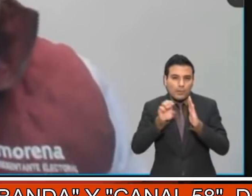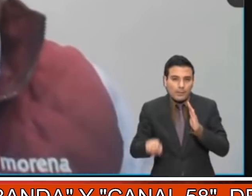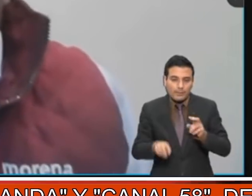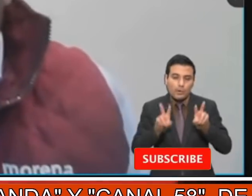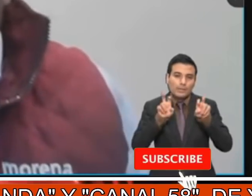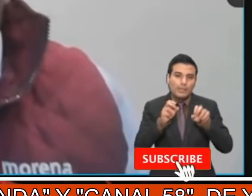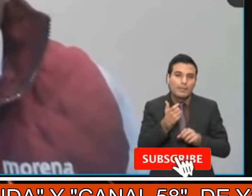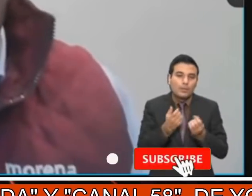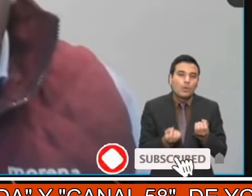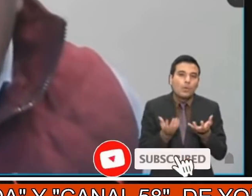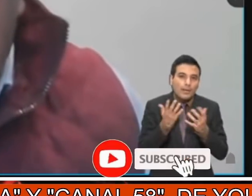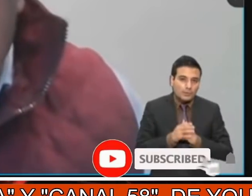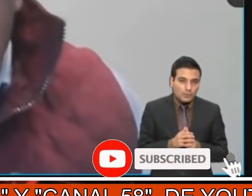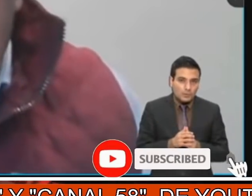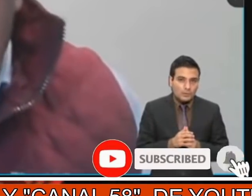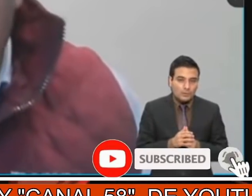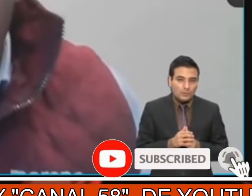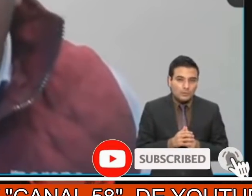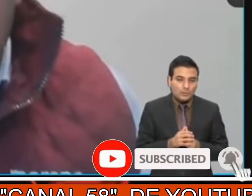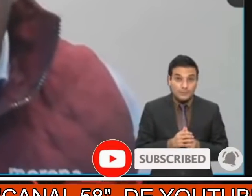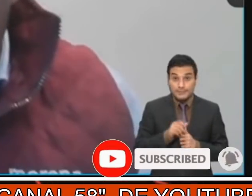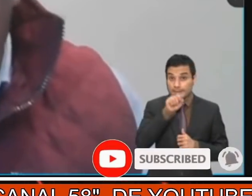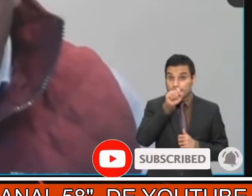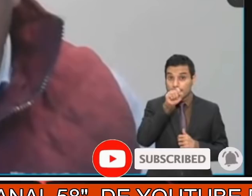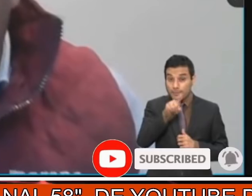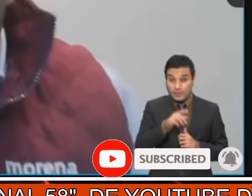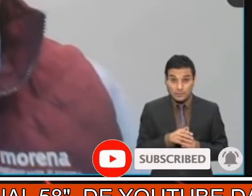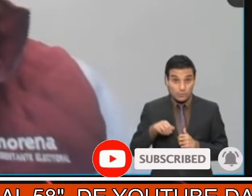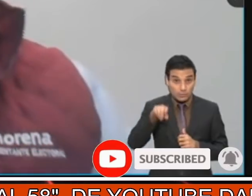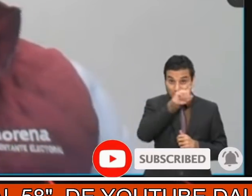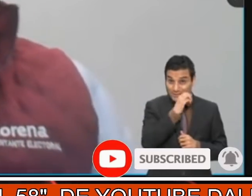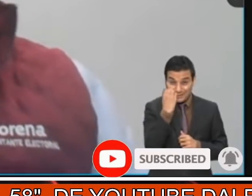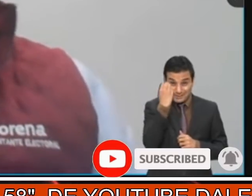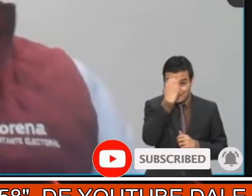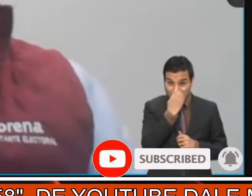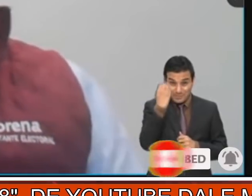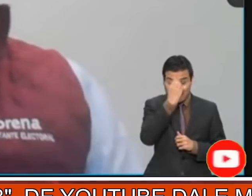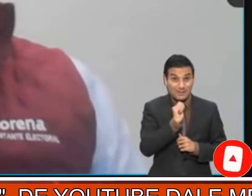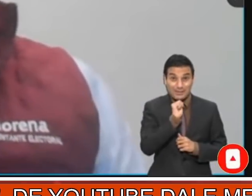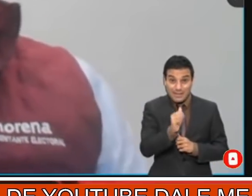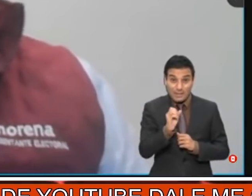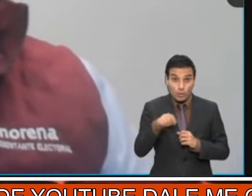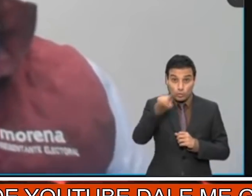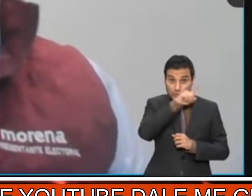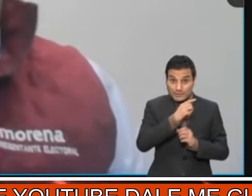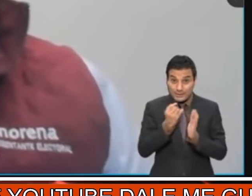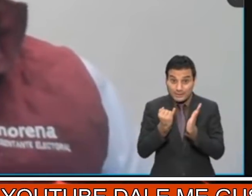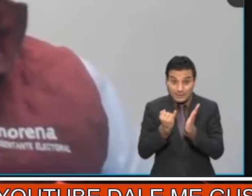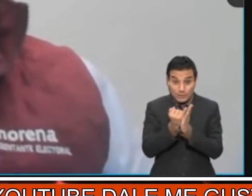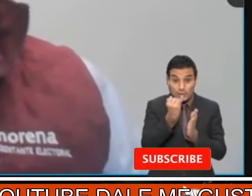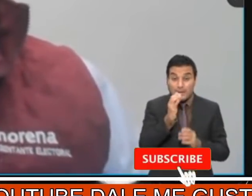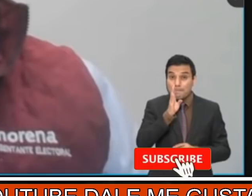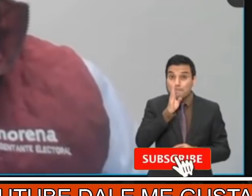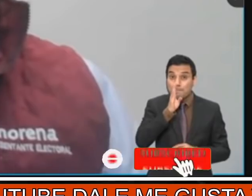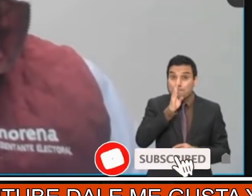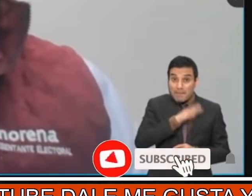monto involucrado. Y además de no hacerlo ustedes o de hacerlo indebidamente para llevar adelante